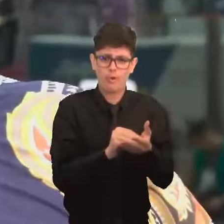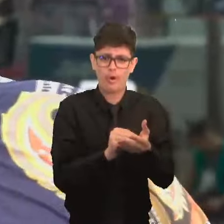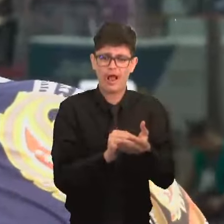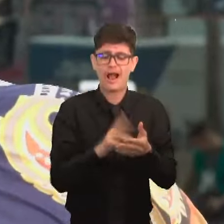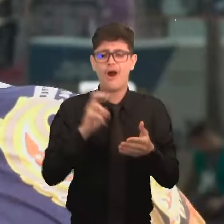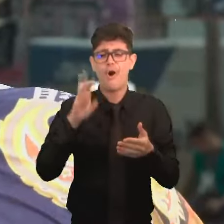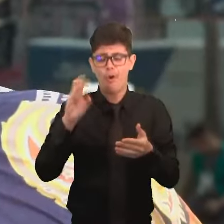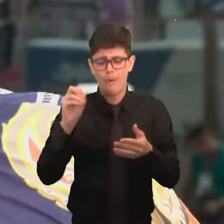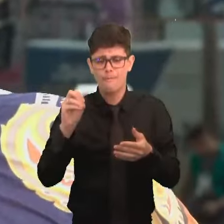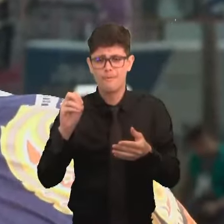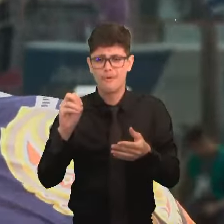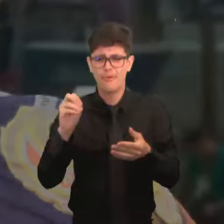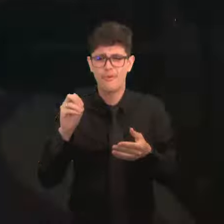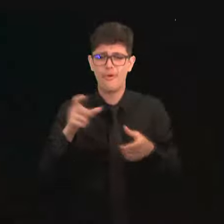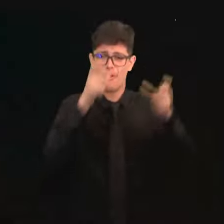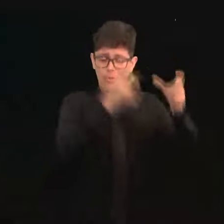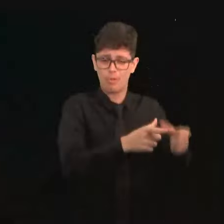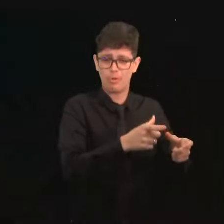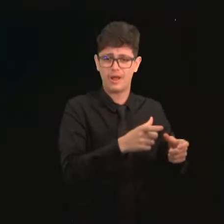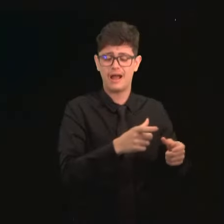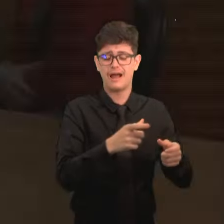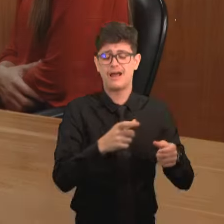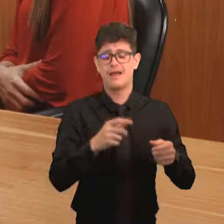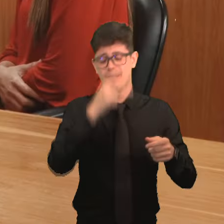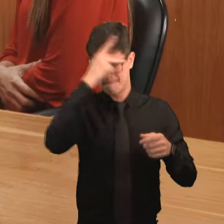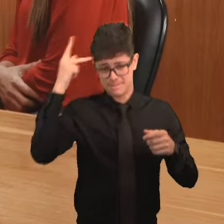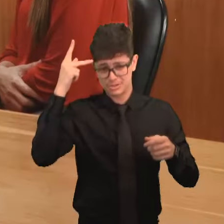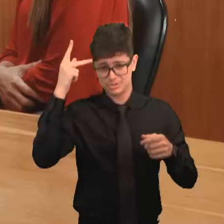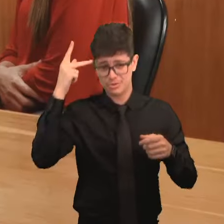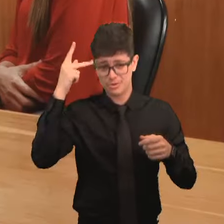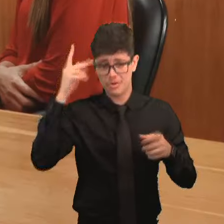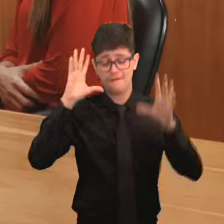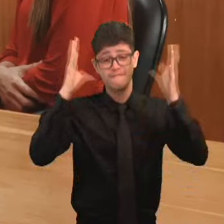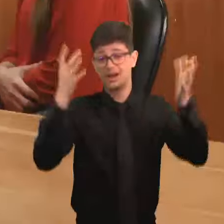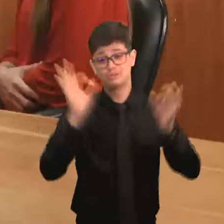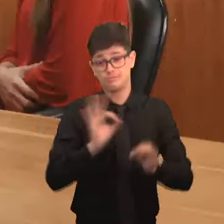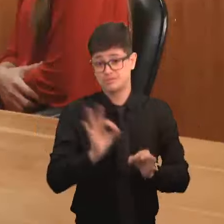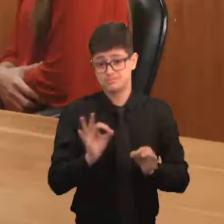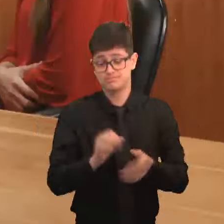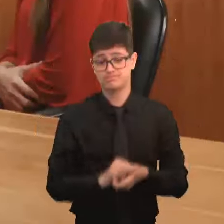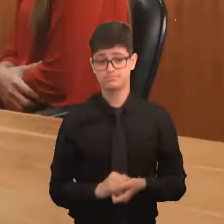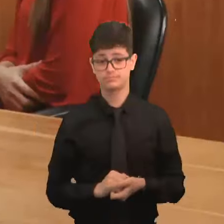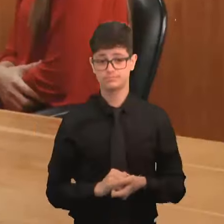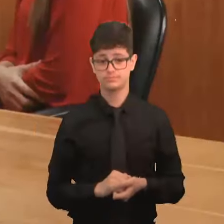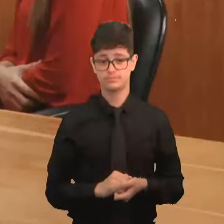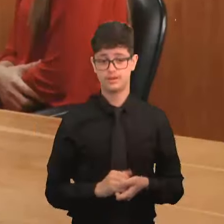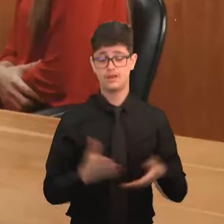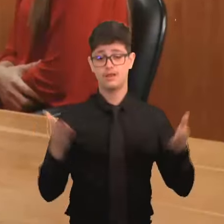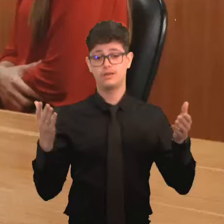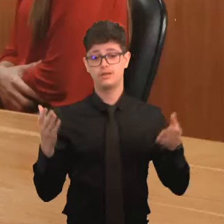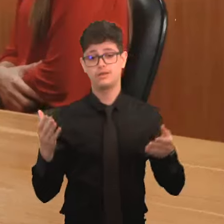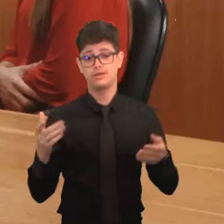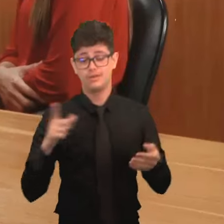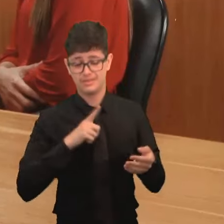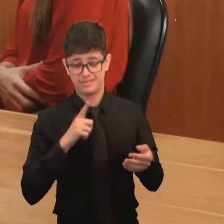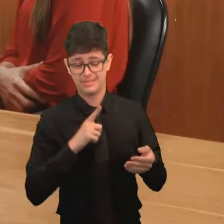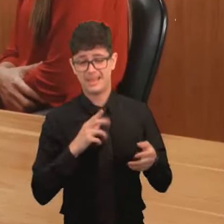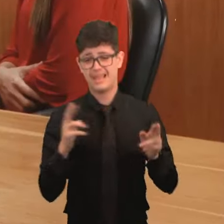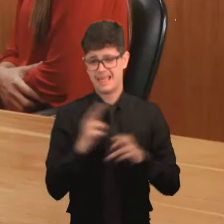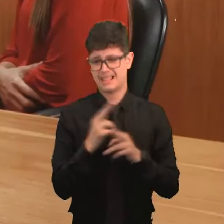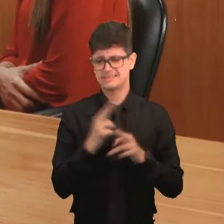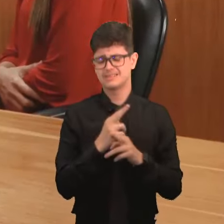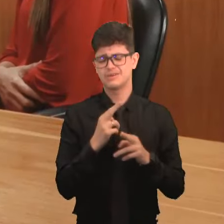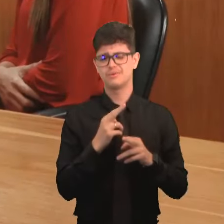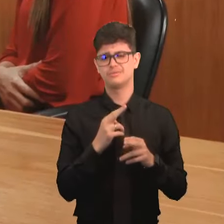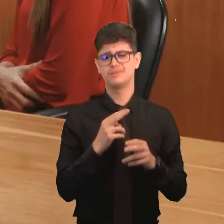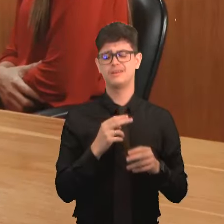No creo que colocar una máquina en el lugar del ser humano va a solucionar los problemas que tenemos que solucionar. La única relación directa con el uso de inteligencia